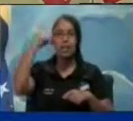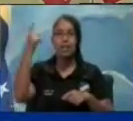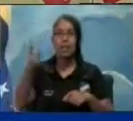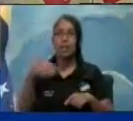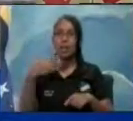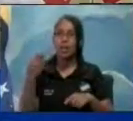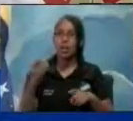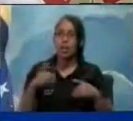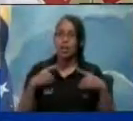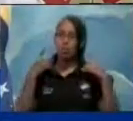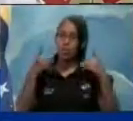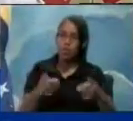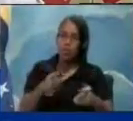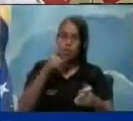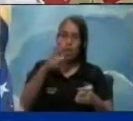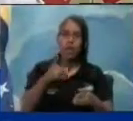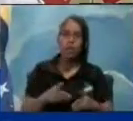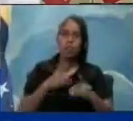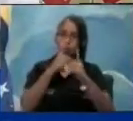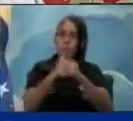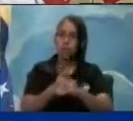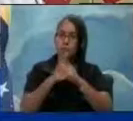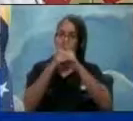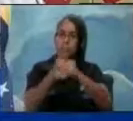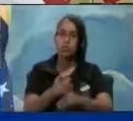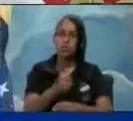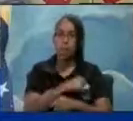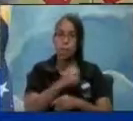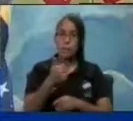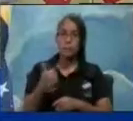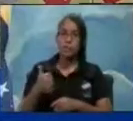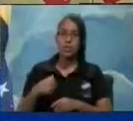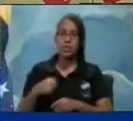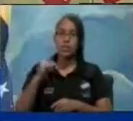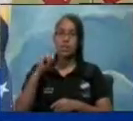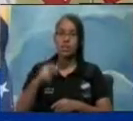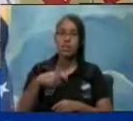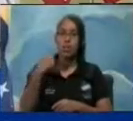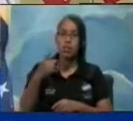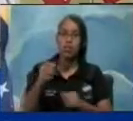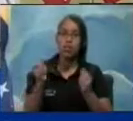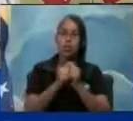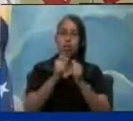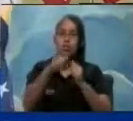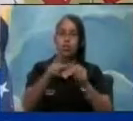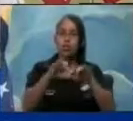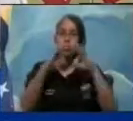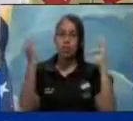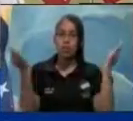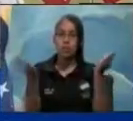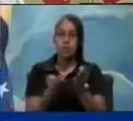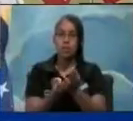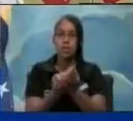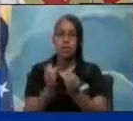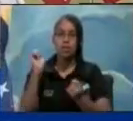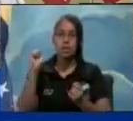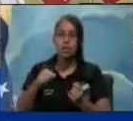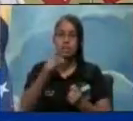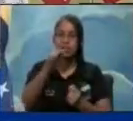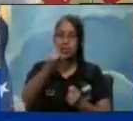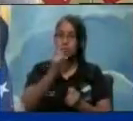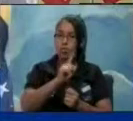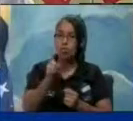lo dedicas a tu devocional personal y después con tu familia? Si tú no lo